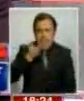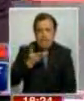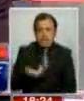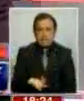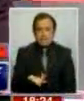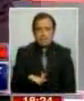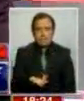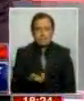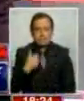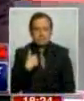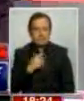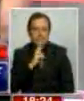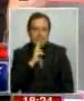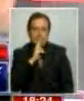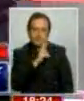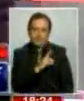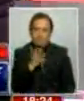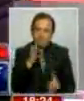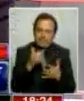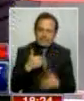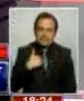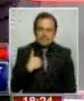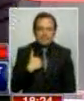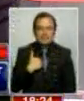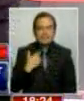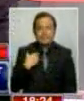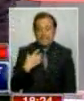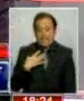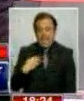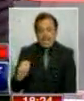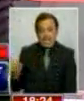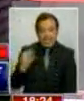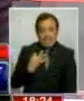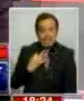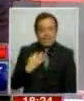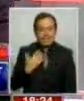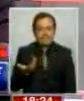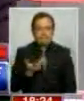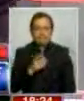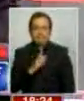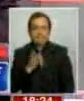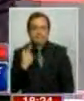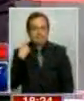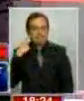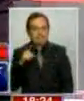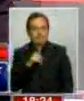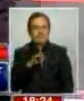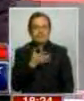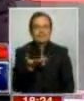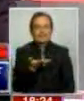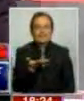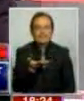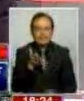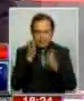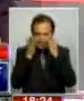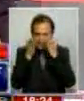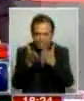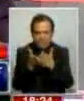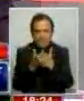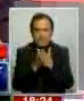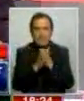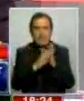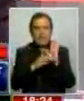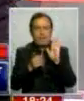Yo voy a aparecer, digamos, como se dicen, como dicen mis hijas, digamos, del Colegio de los Felicios, digamos, porque estamos enfrente de una